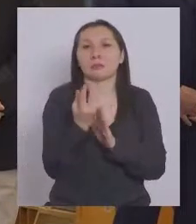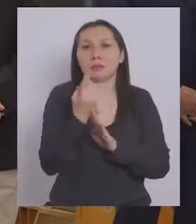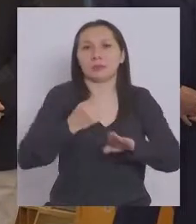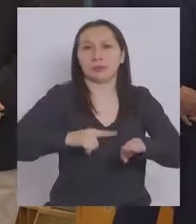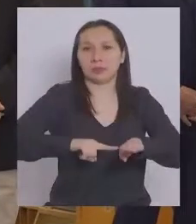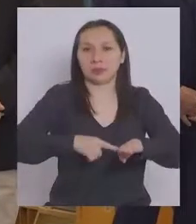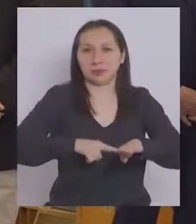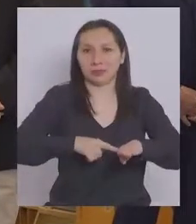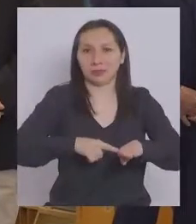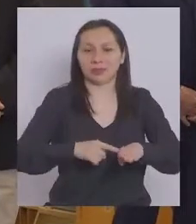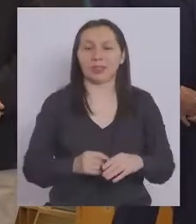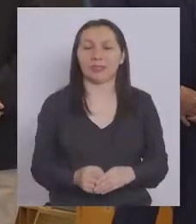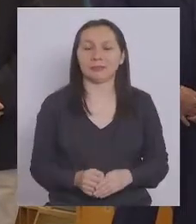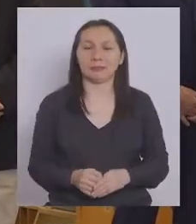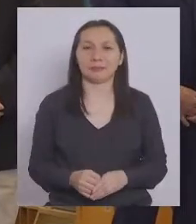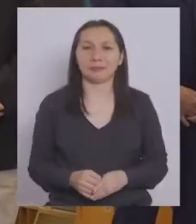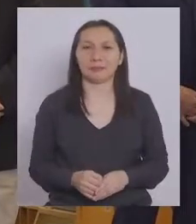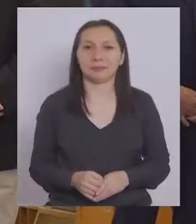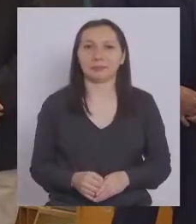tecnología.